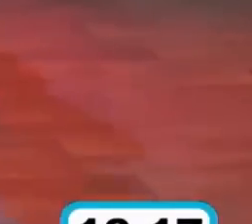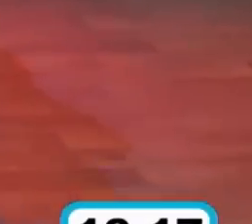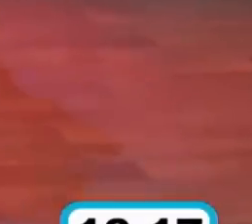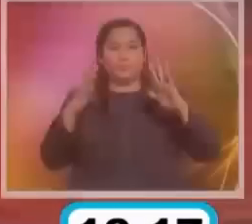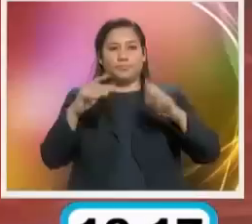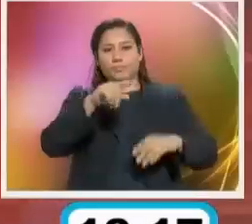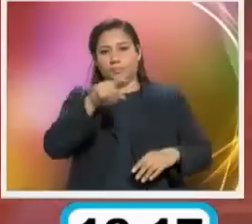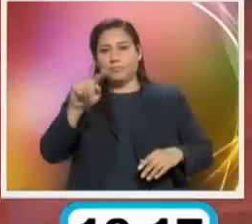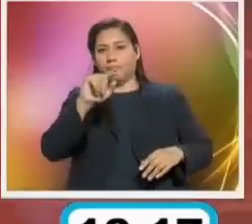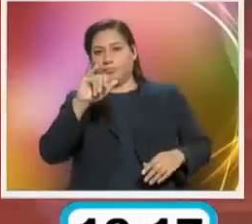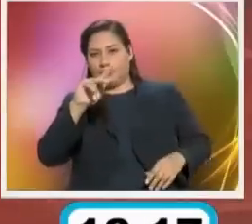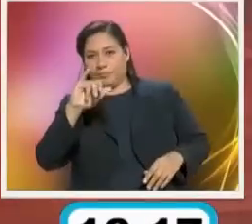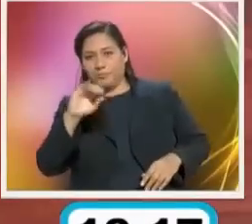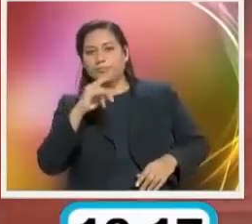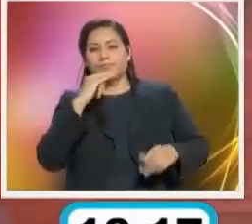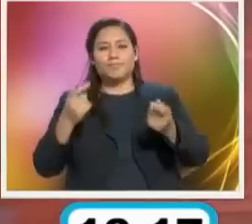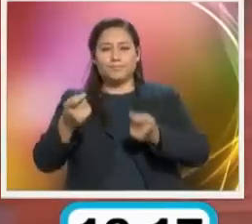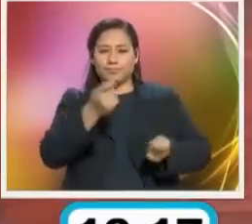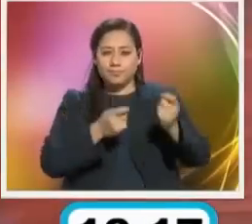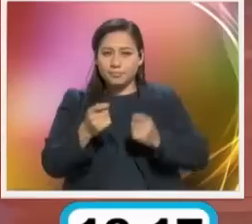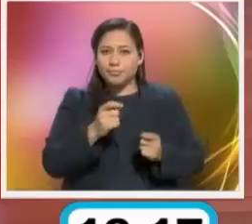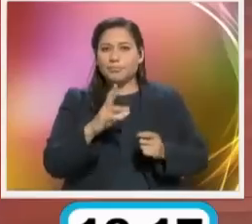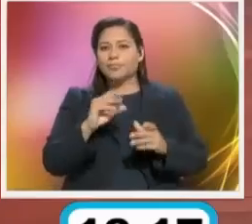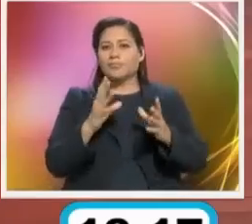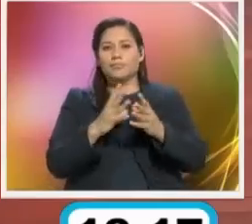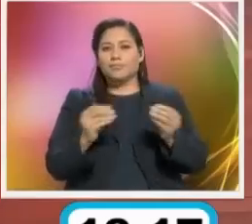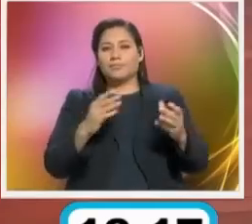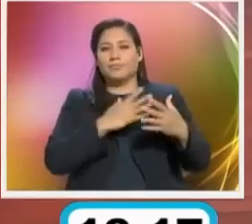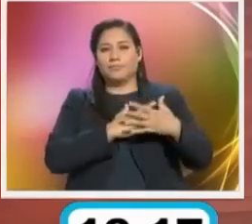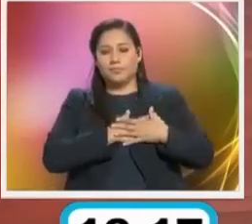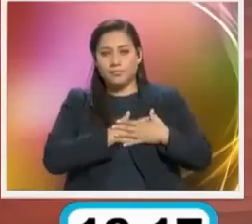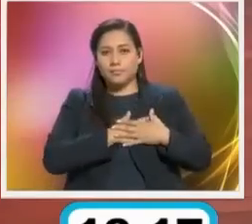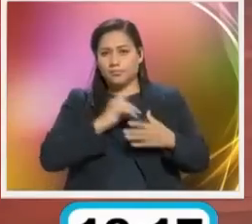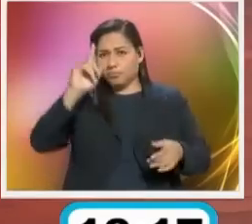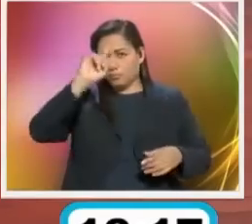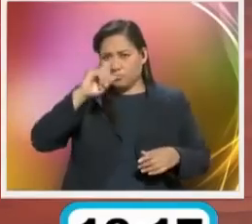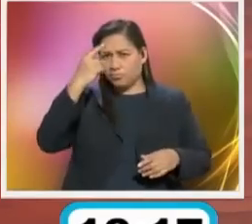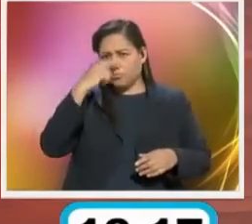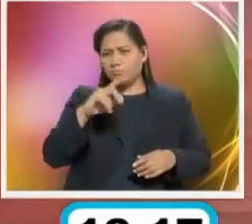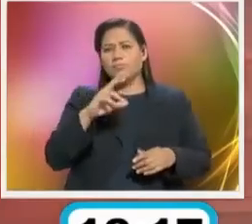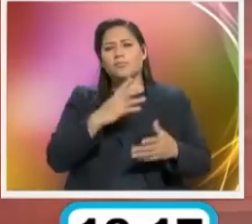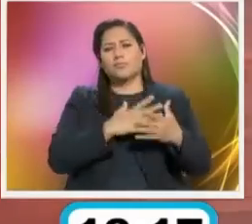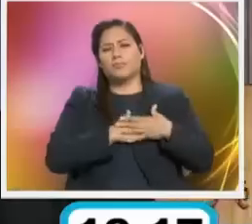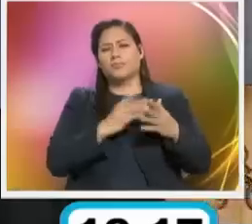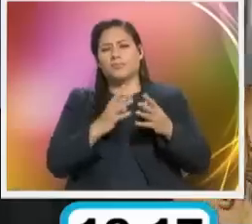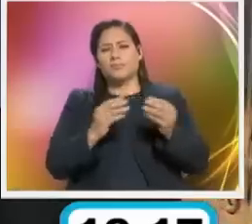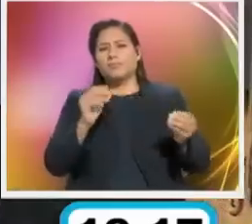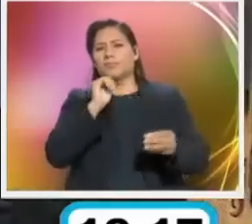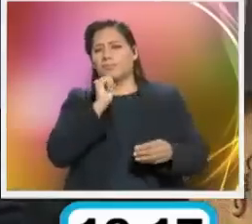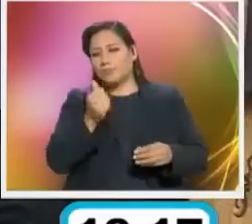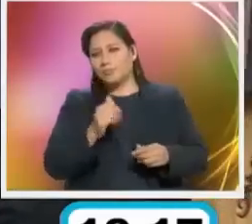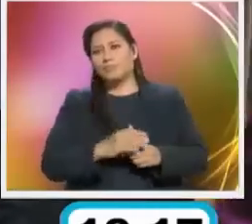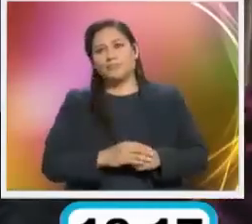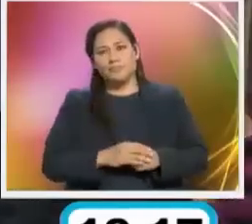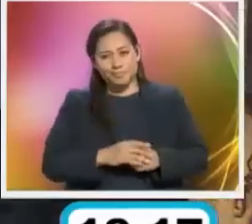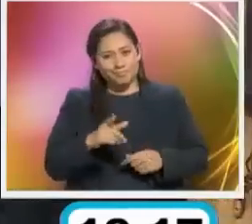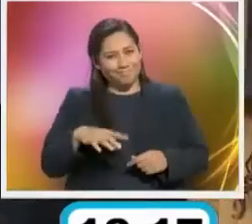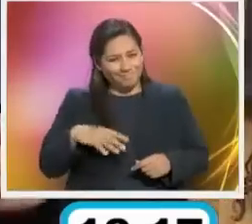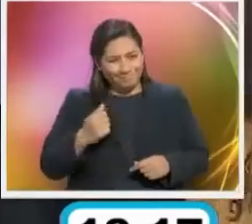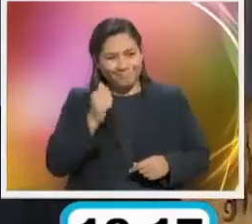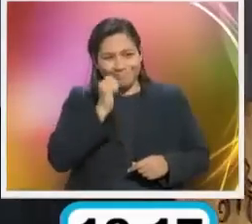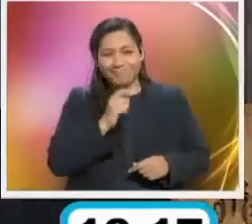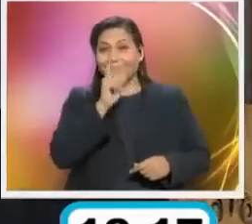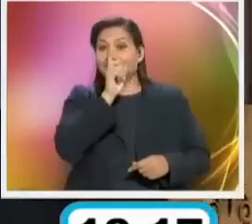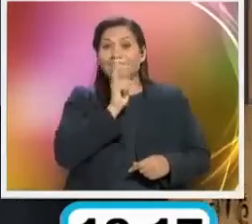Ellos son los típicos de la salsa y esto fue Que no se acabe el amor. Una recomendación para que no se acabe el amor. Échenle ganas y